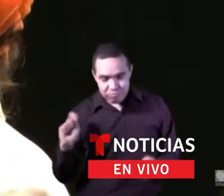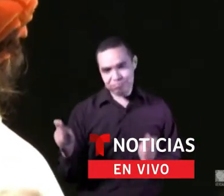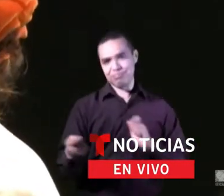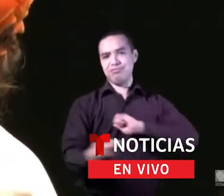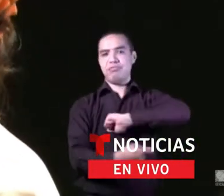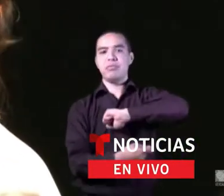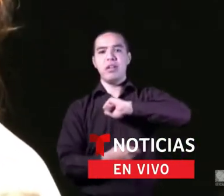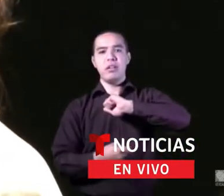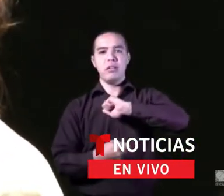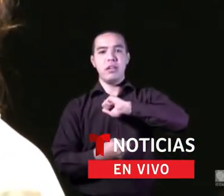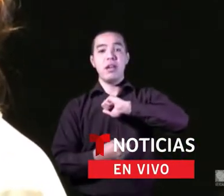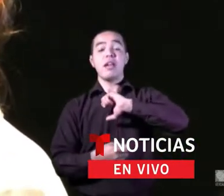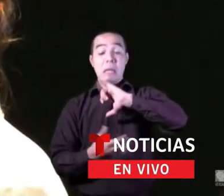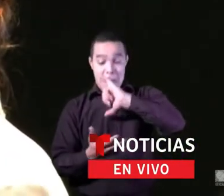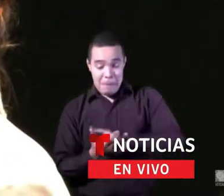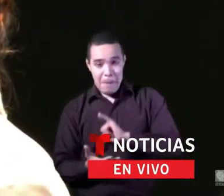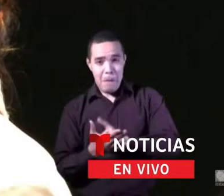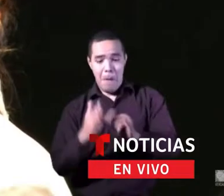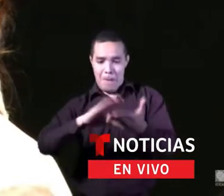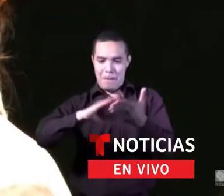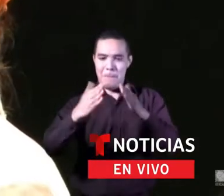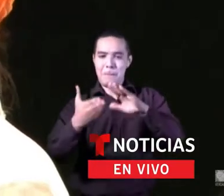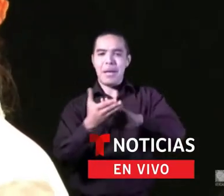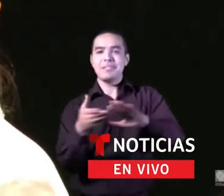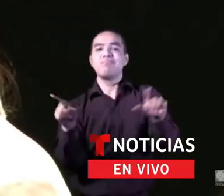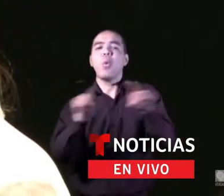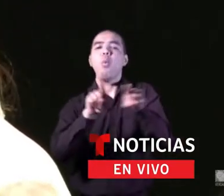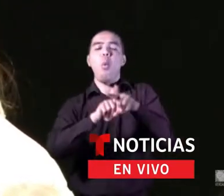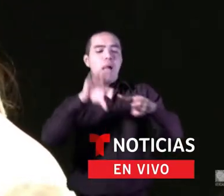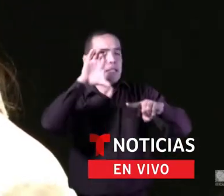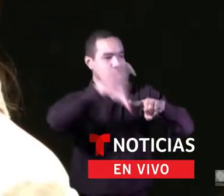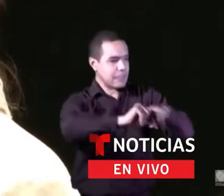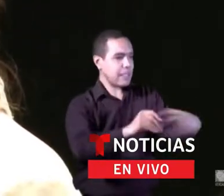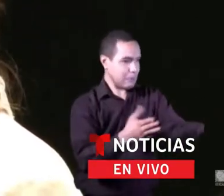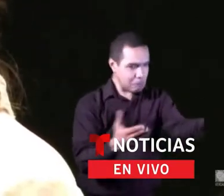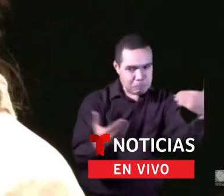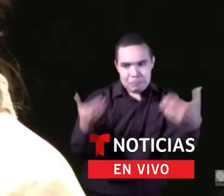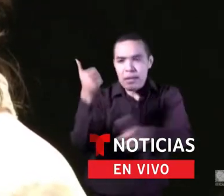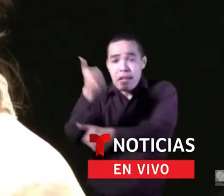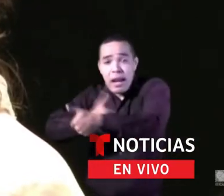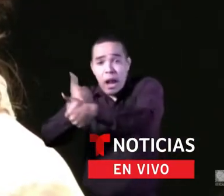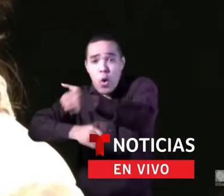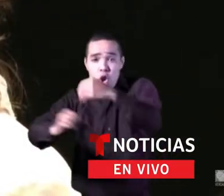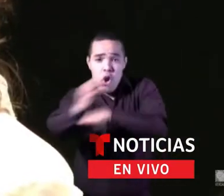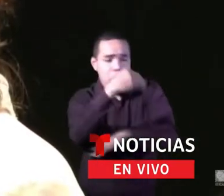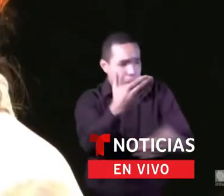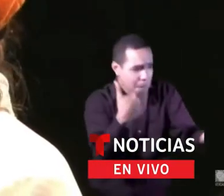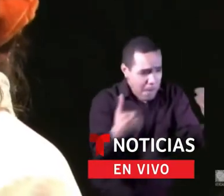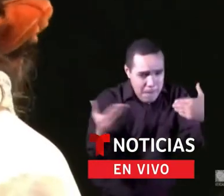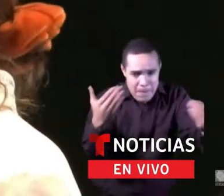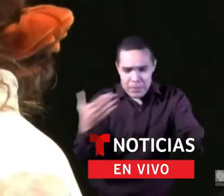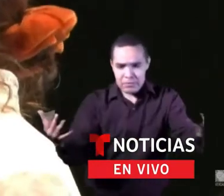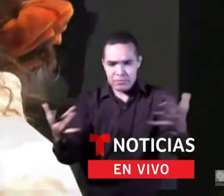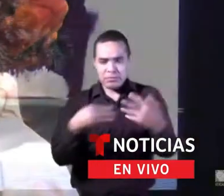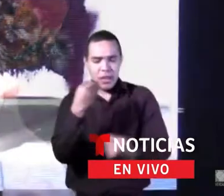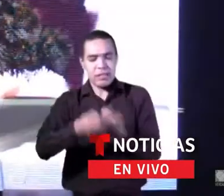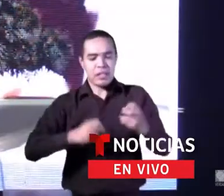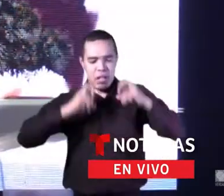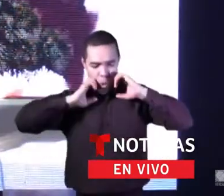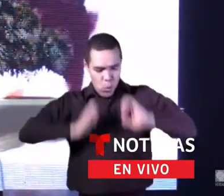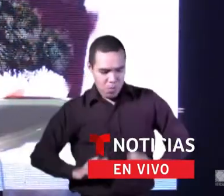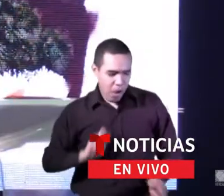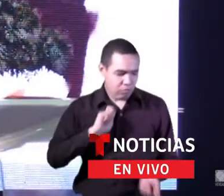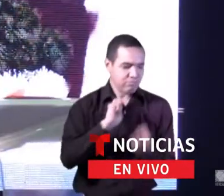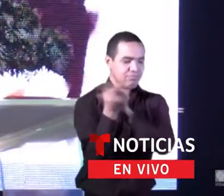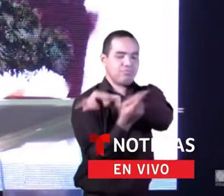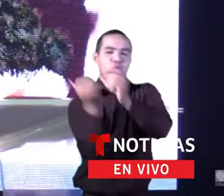al cual la paz nos ha citado a cada uno de los colombianos es cierto